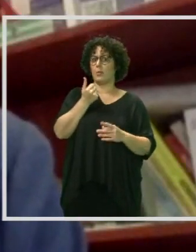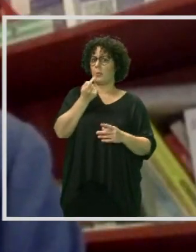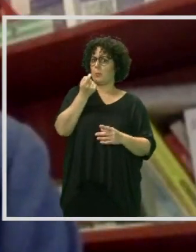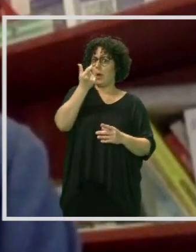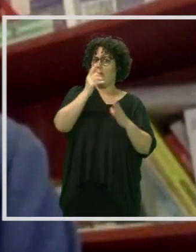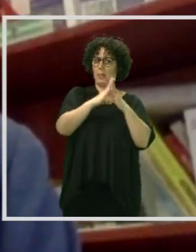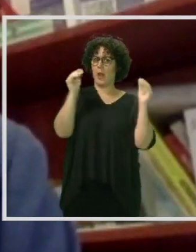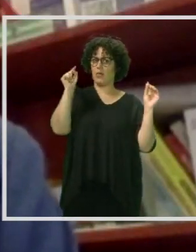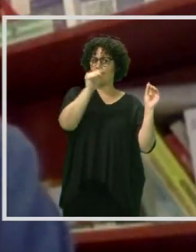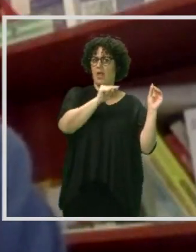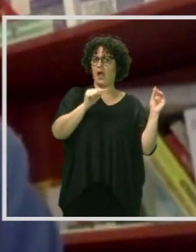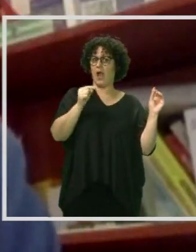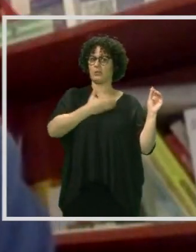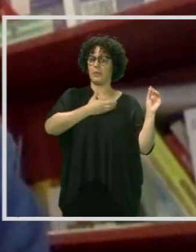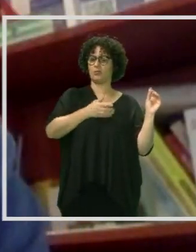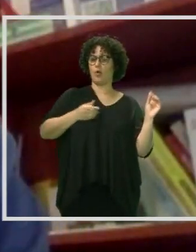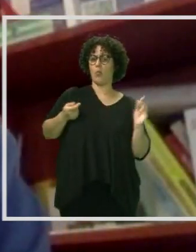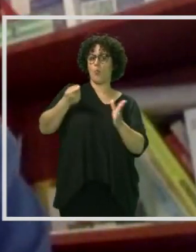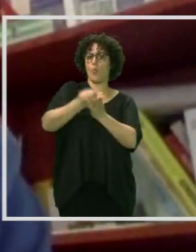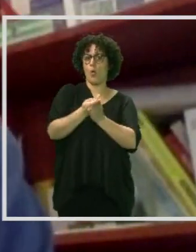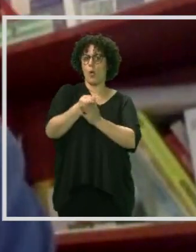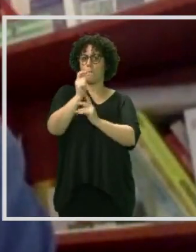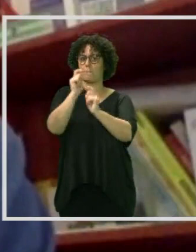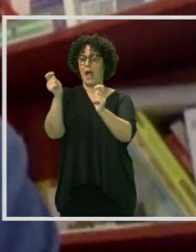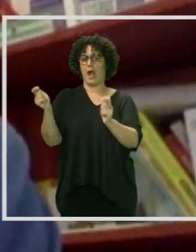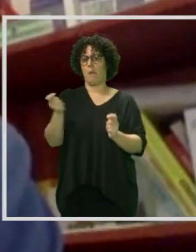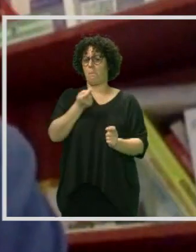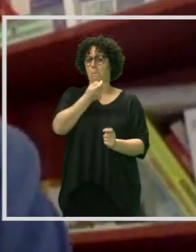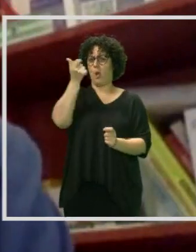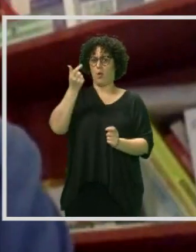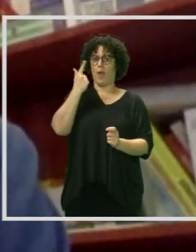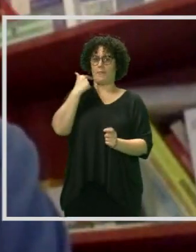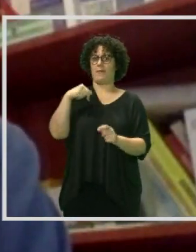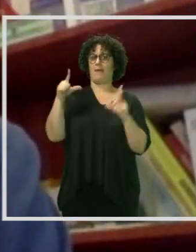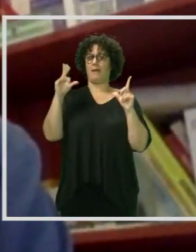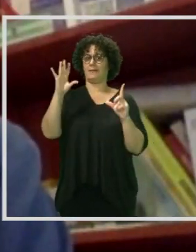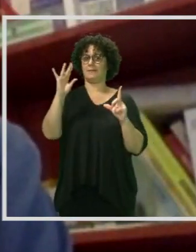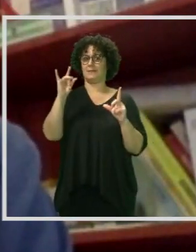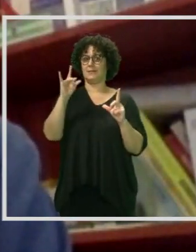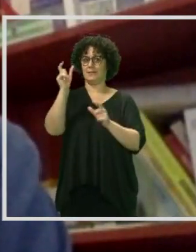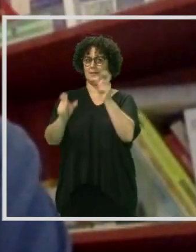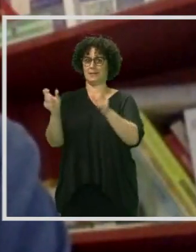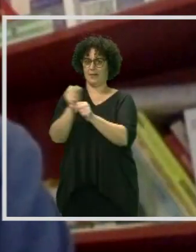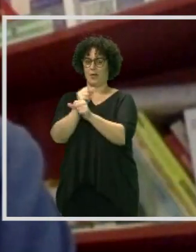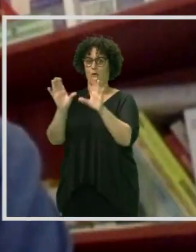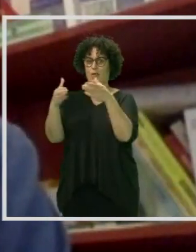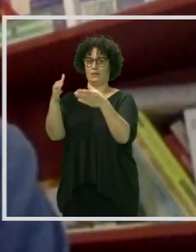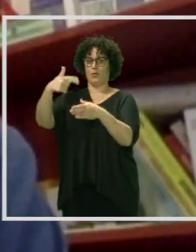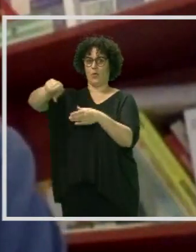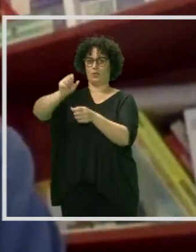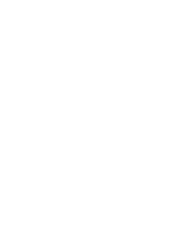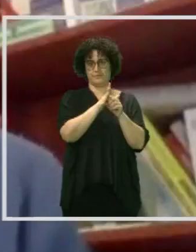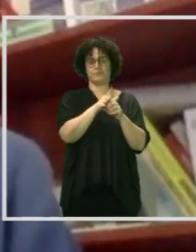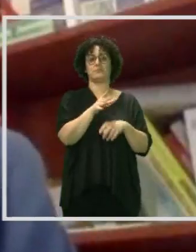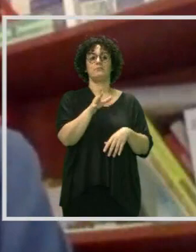que pone recursos propios para poder hacer frente al pago por el trabajo que realiza ese colectivo ese